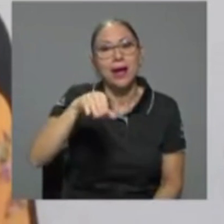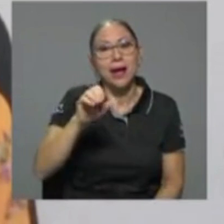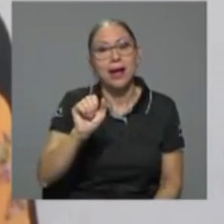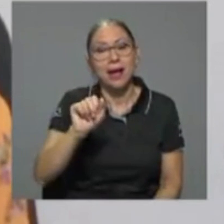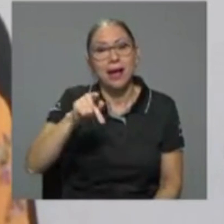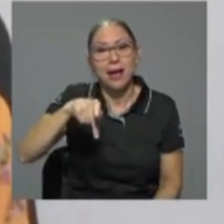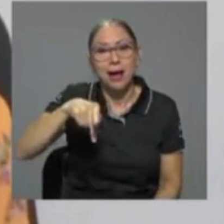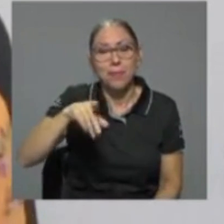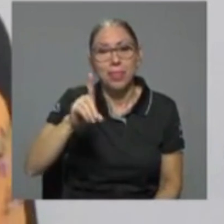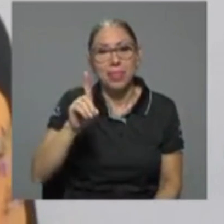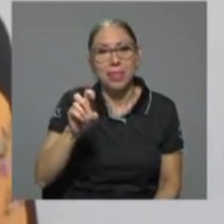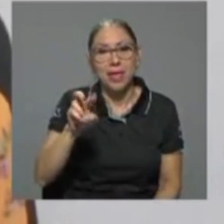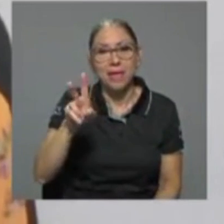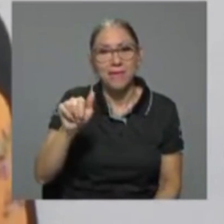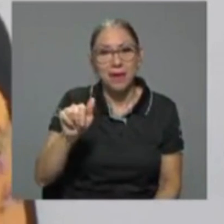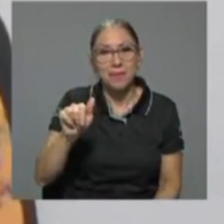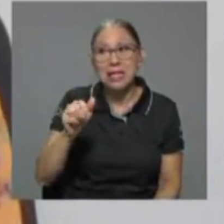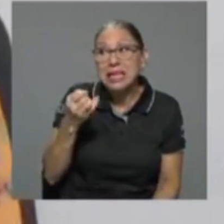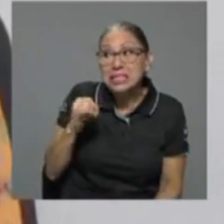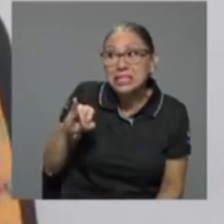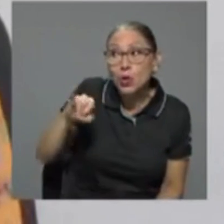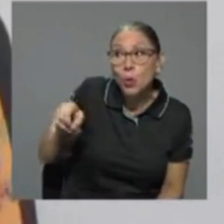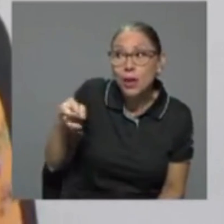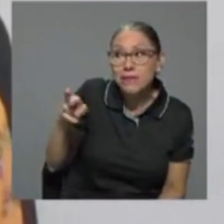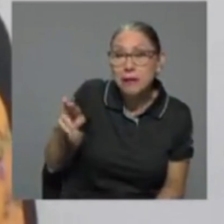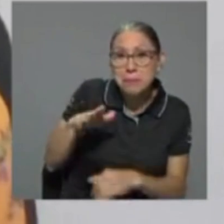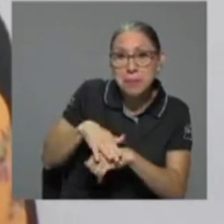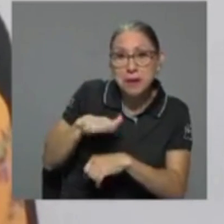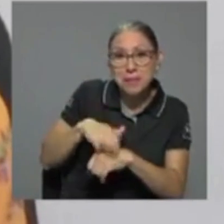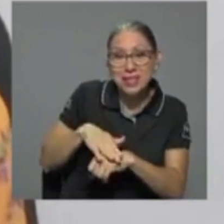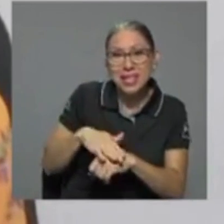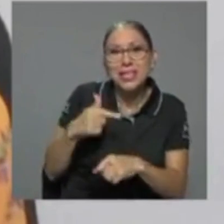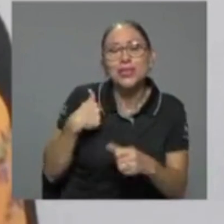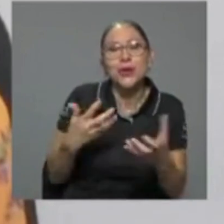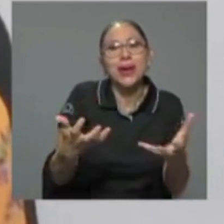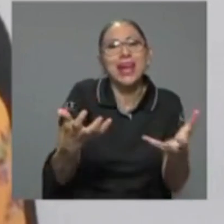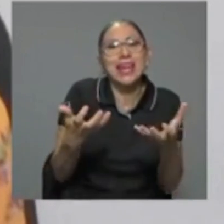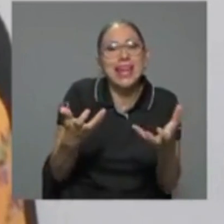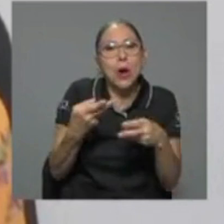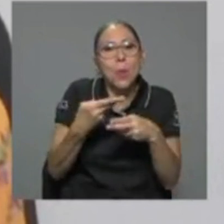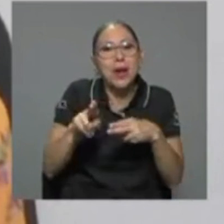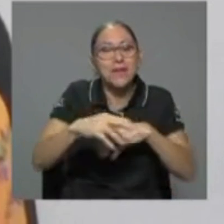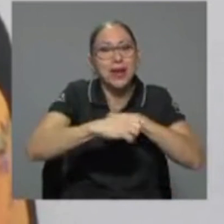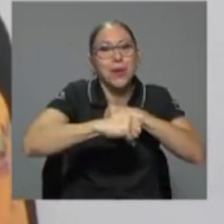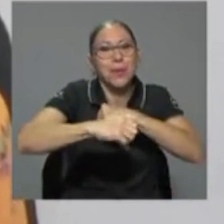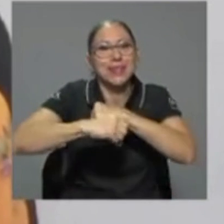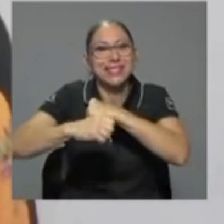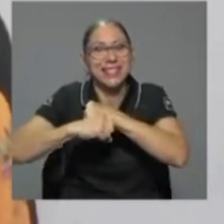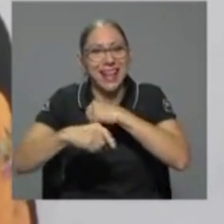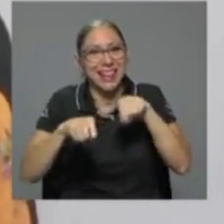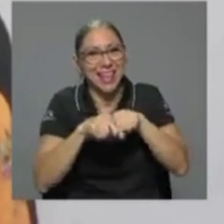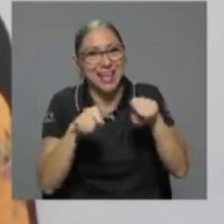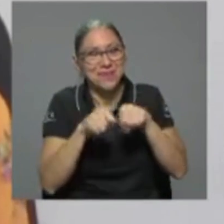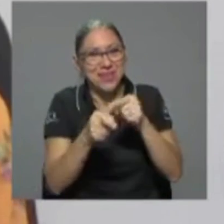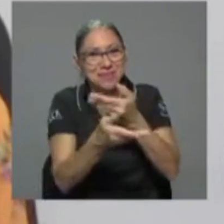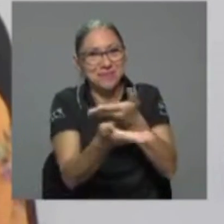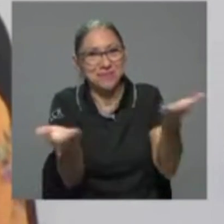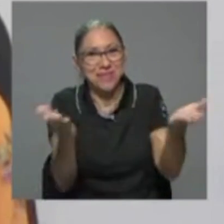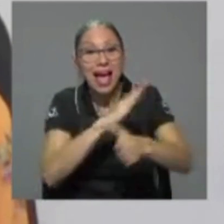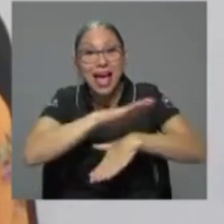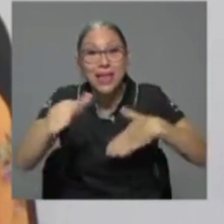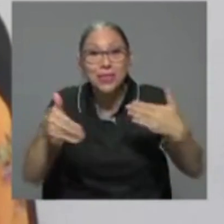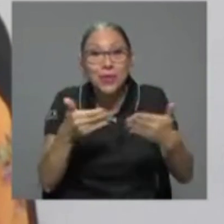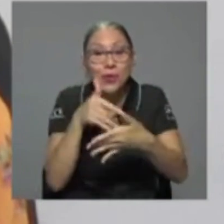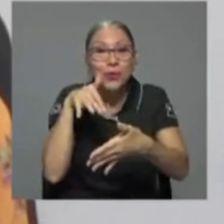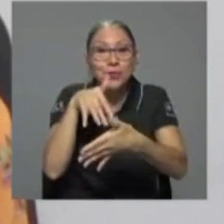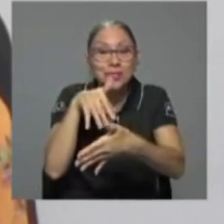esa acotación, y si don Juan me lo permite, quería hacer un breve comercial también a todos los estudiantes de